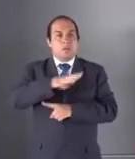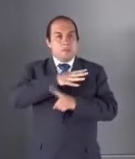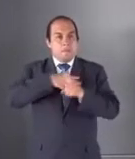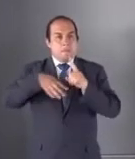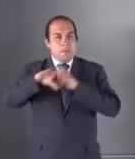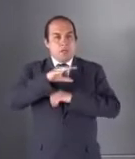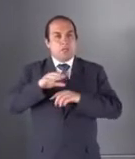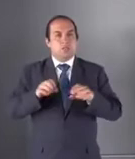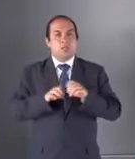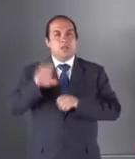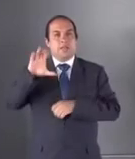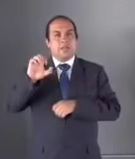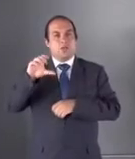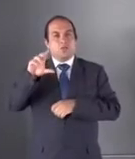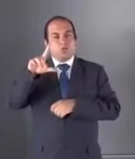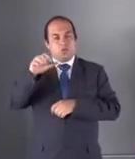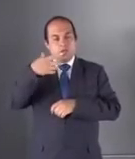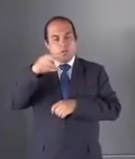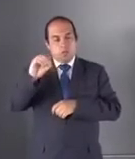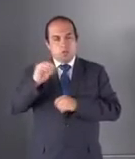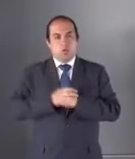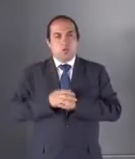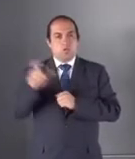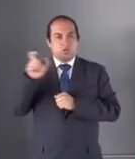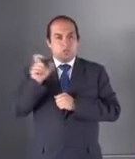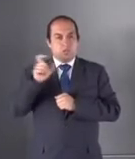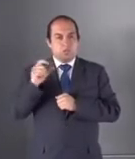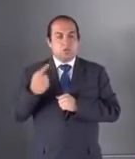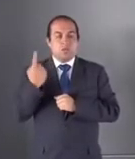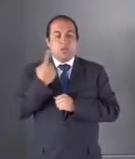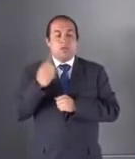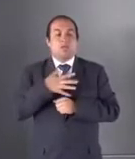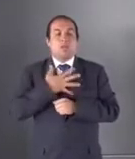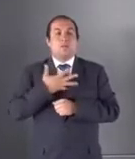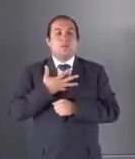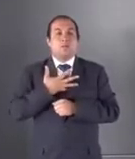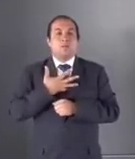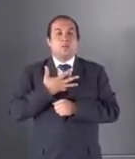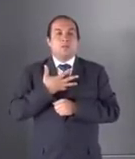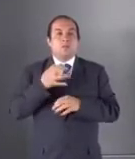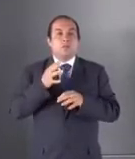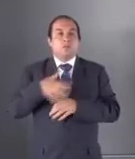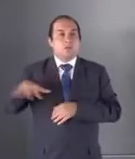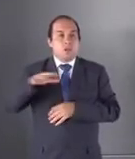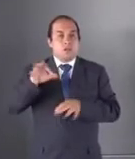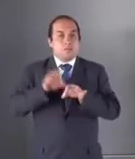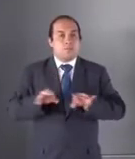Xochimilco, así que realmente, pues, es una inversión histórica muy importante para esta zona,